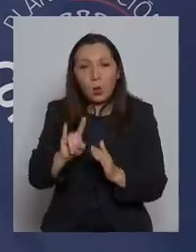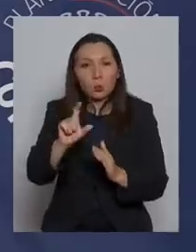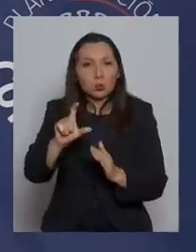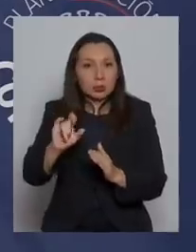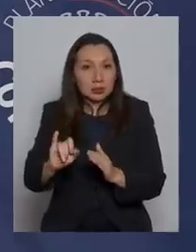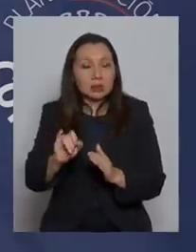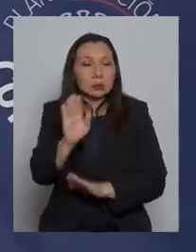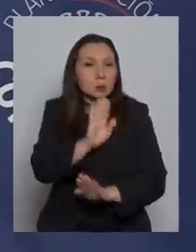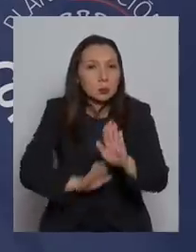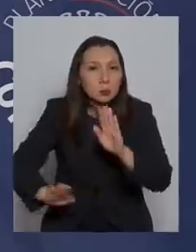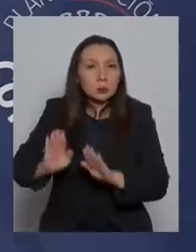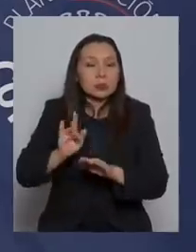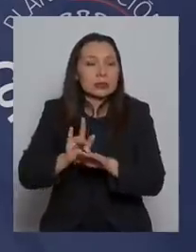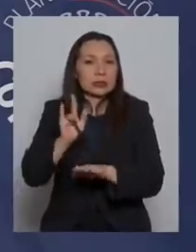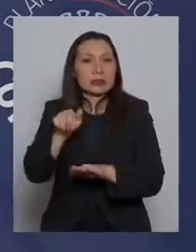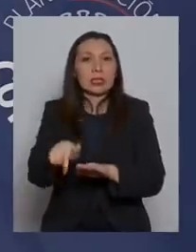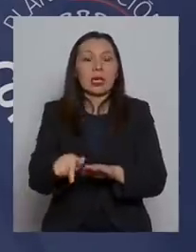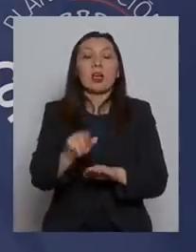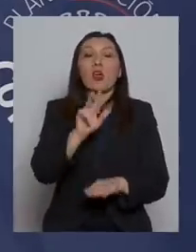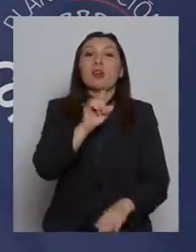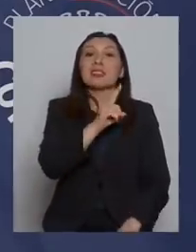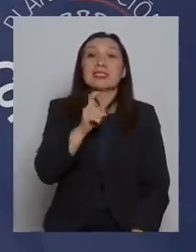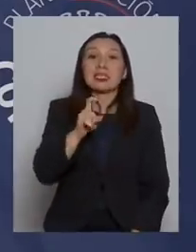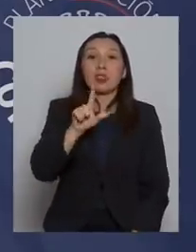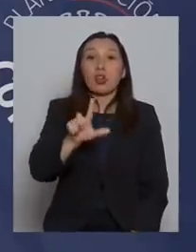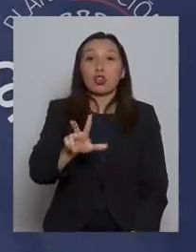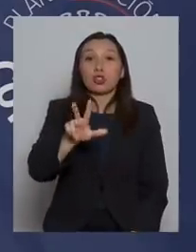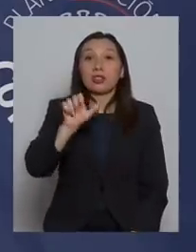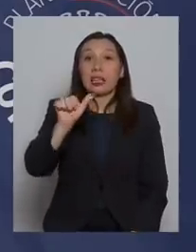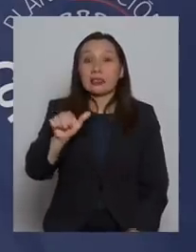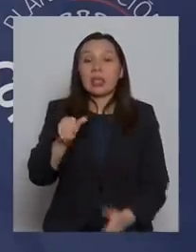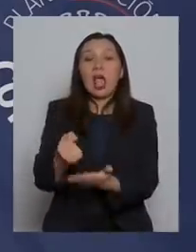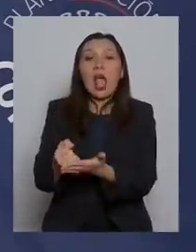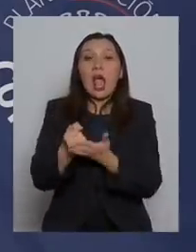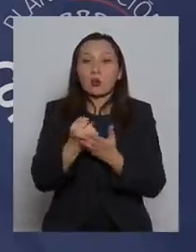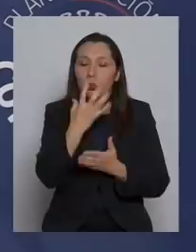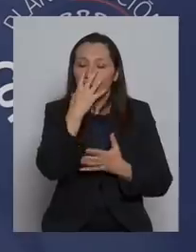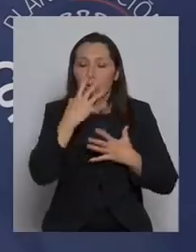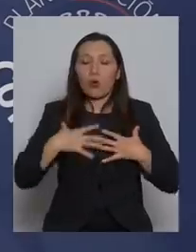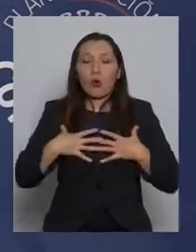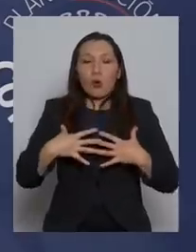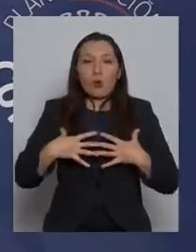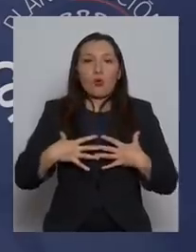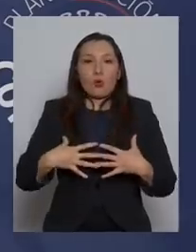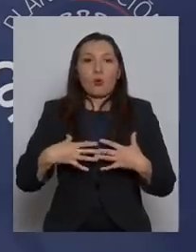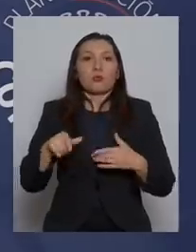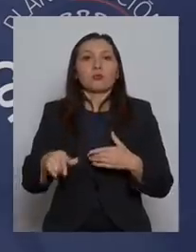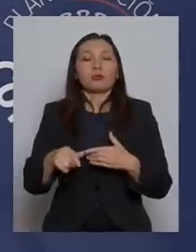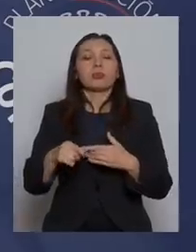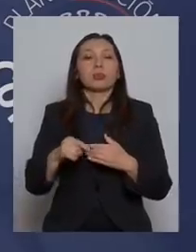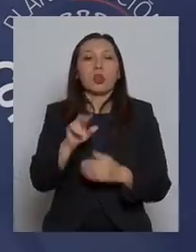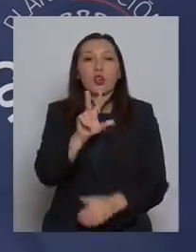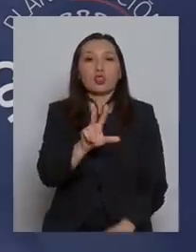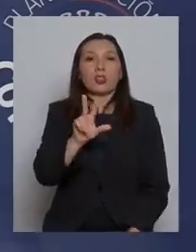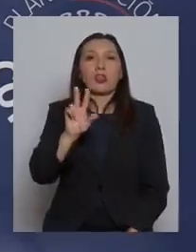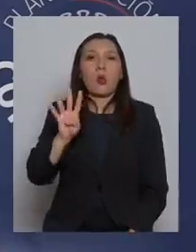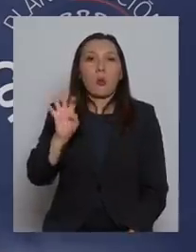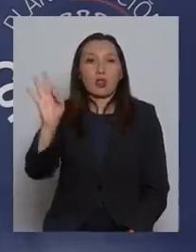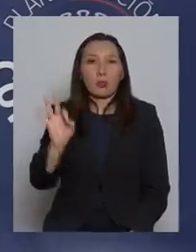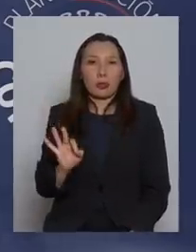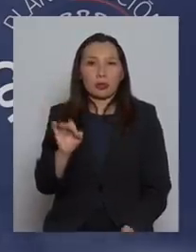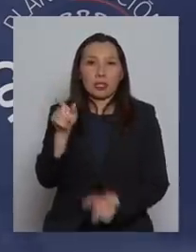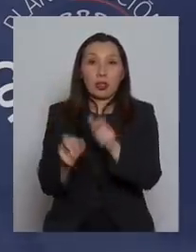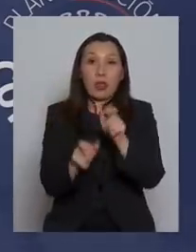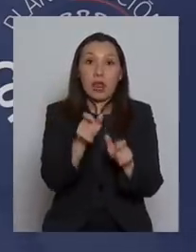cuales 286 están conectados a un ventilador mecánico. Esto es el 84%